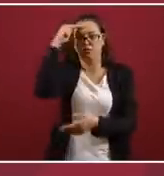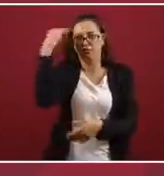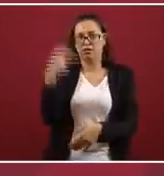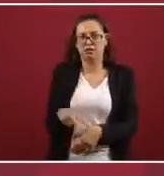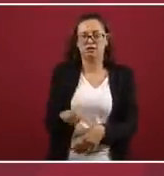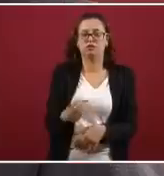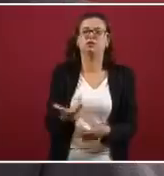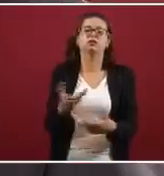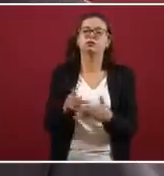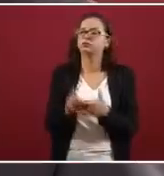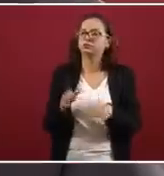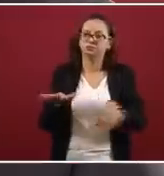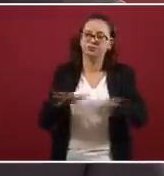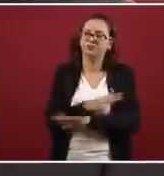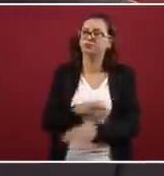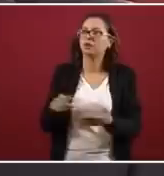estamos